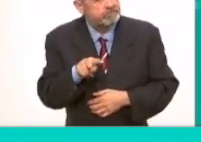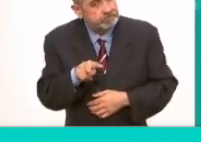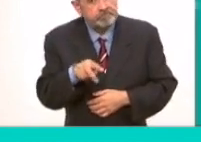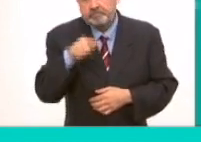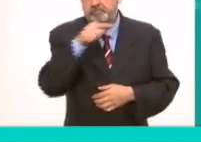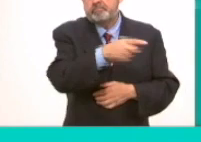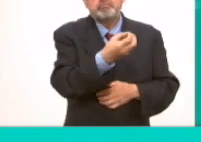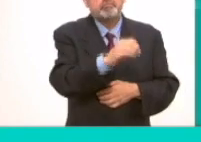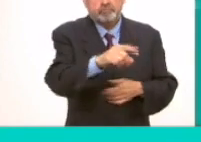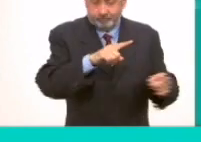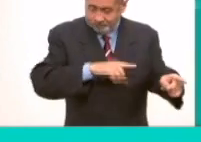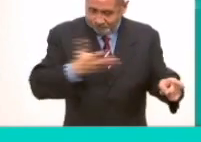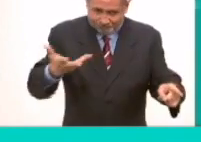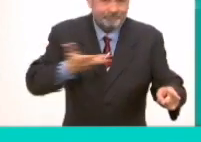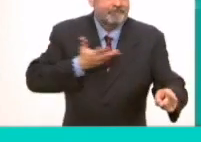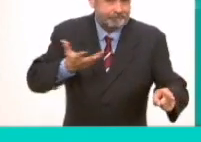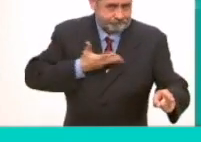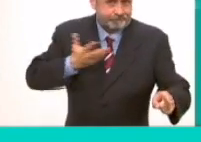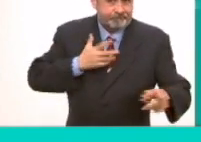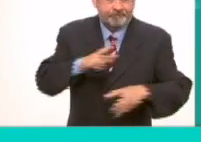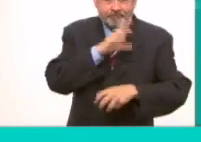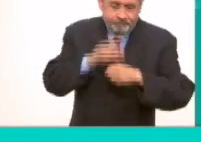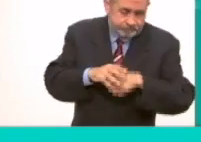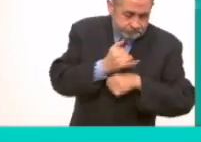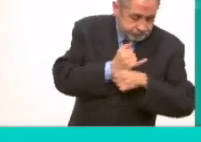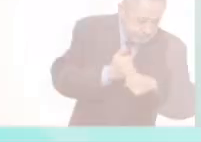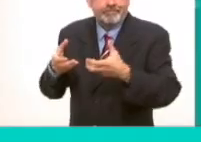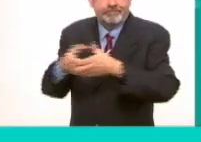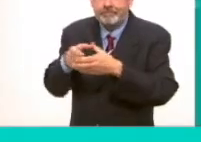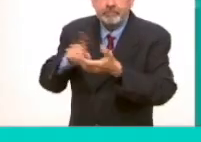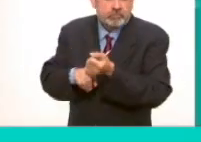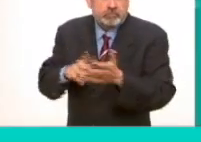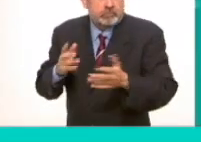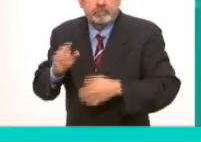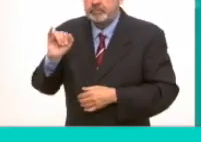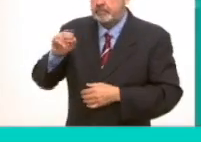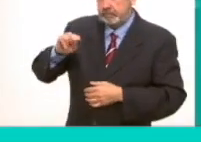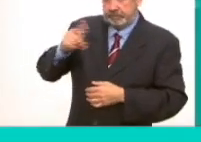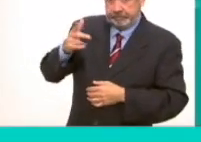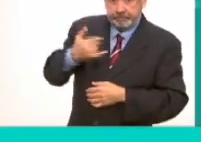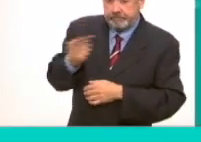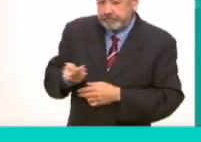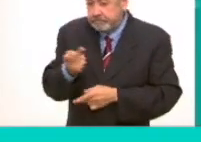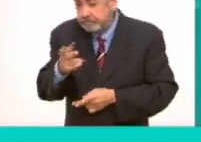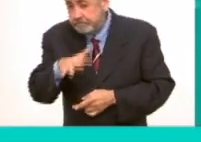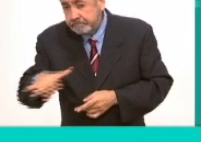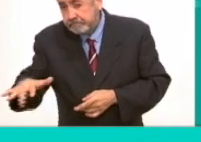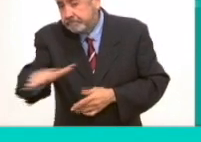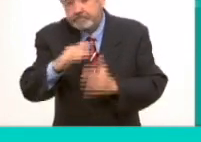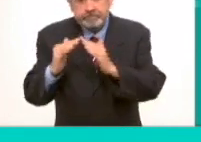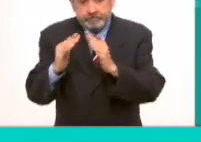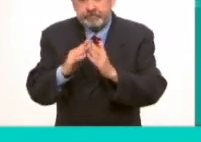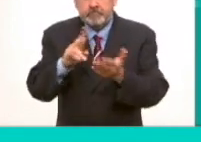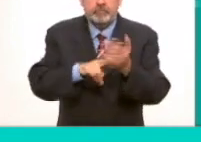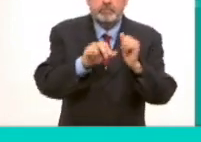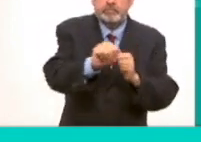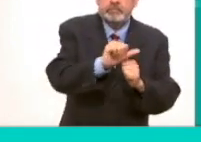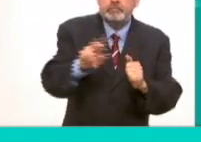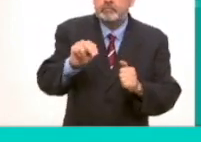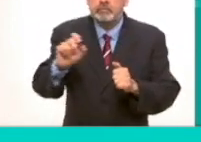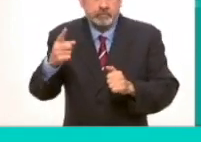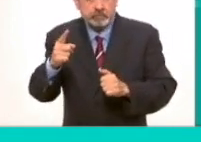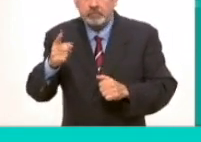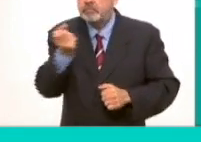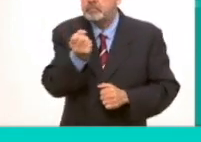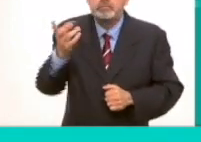obligado sí tiene atribuciones para conocer de lo requerido entre 2016 y 2021 de las mujeres que tuvieron un